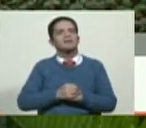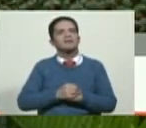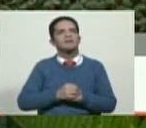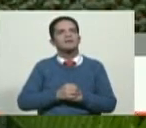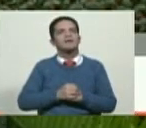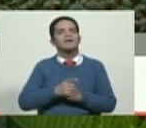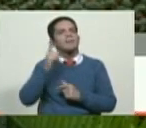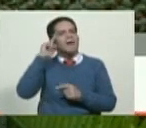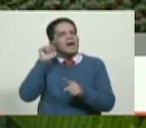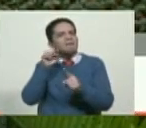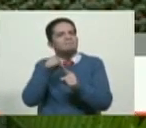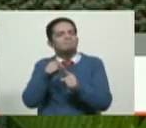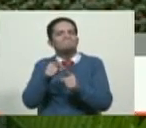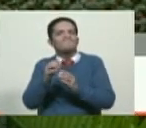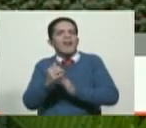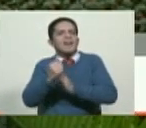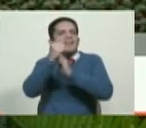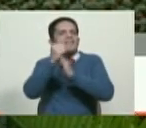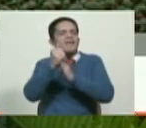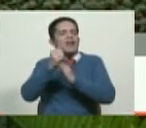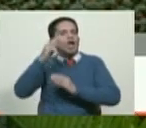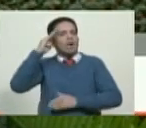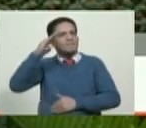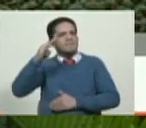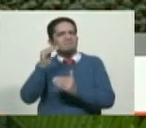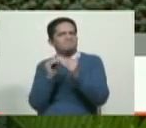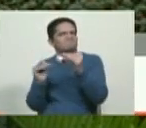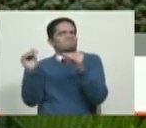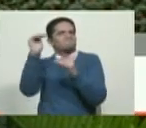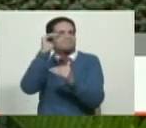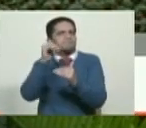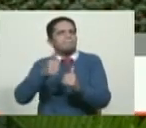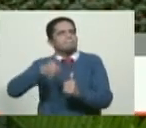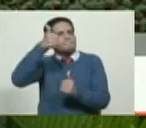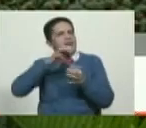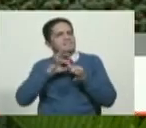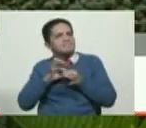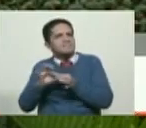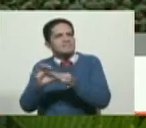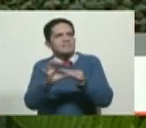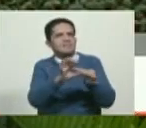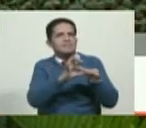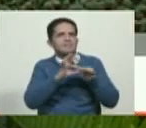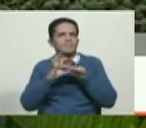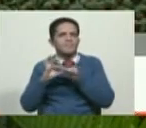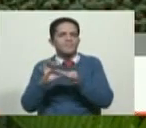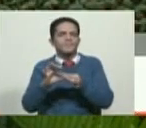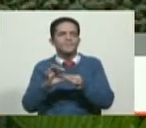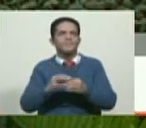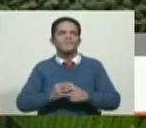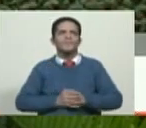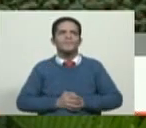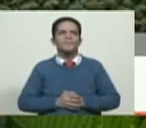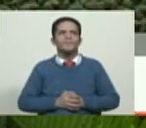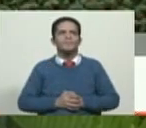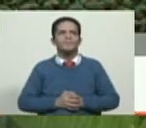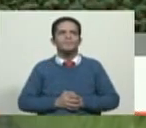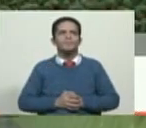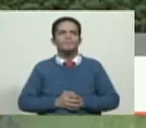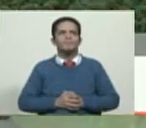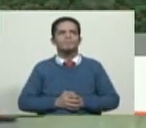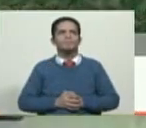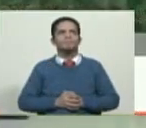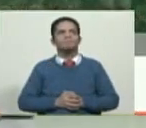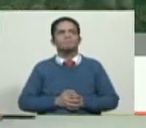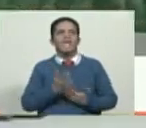un liderazgo militar superior al que tenemos, más articulado. Desde el oficial de